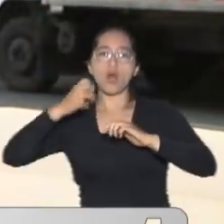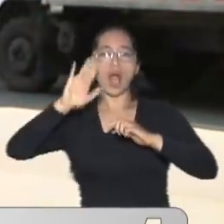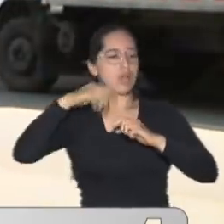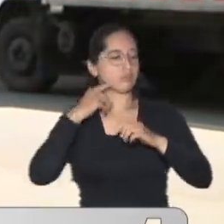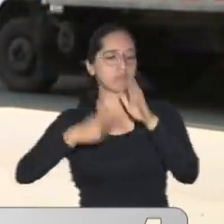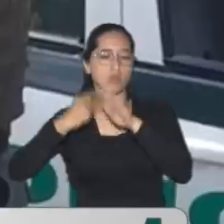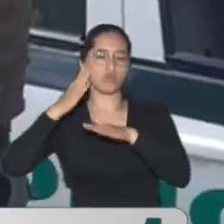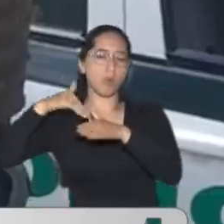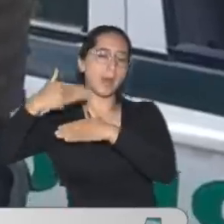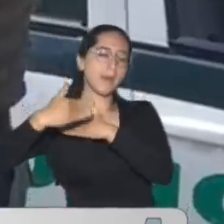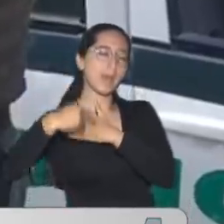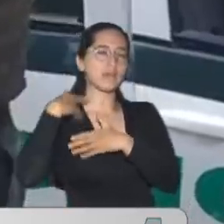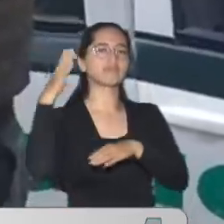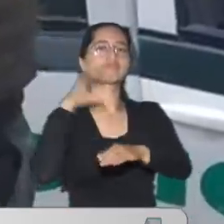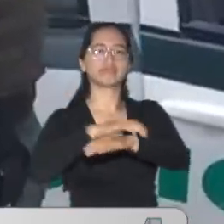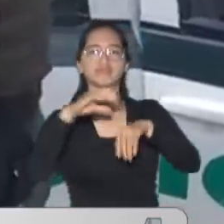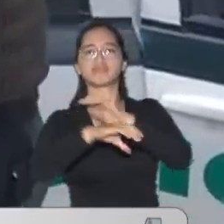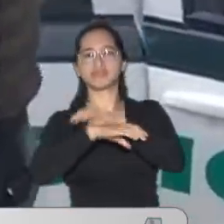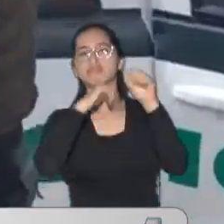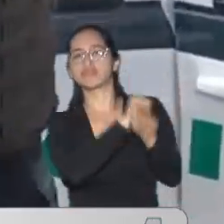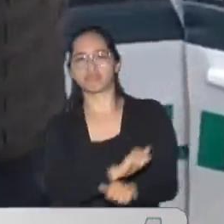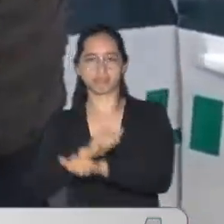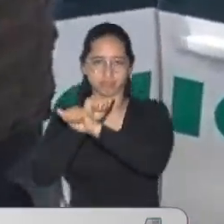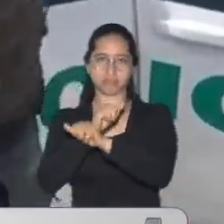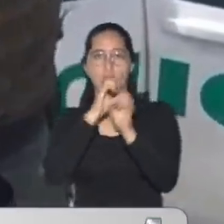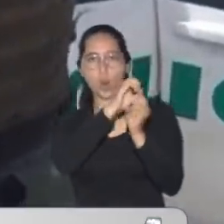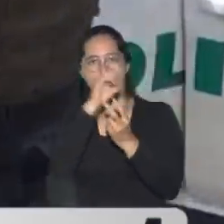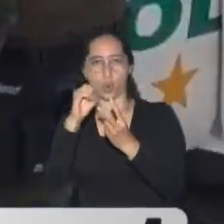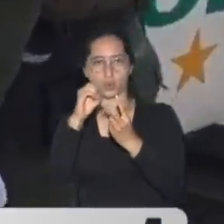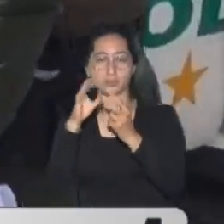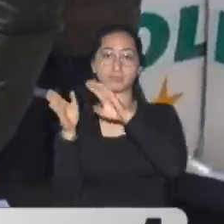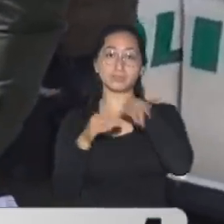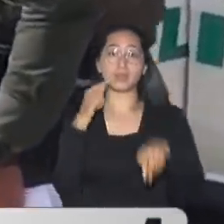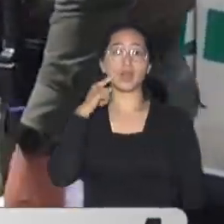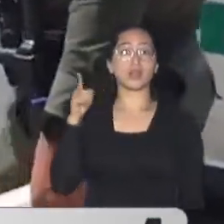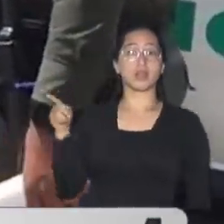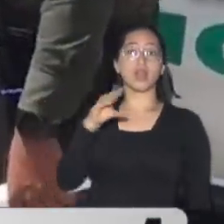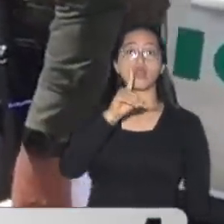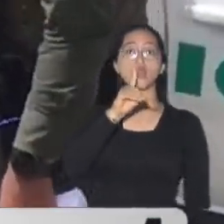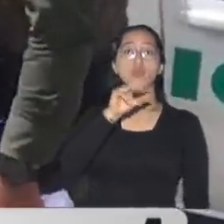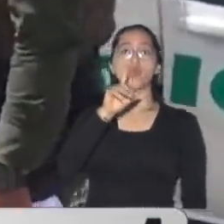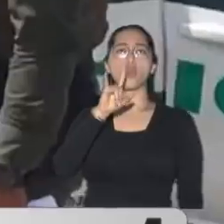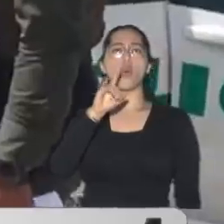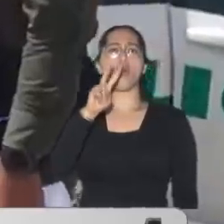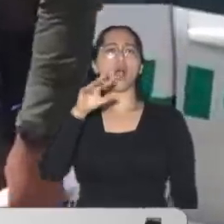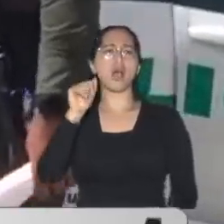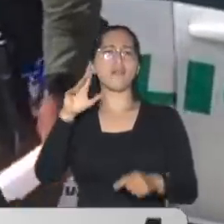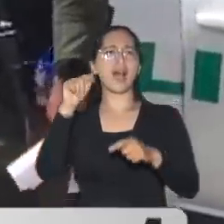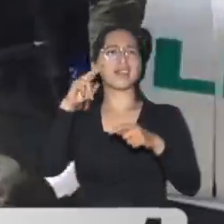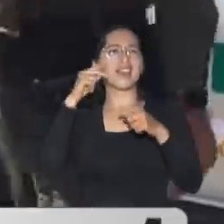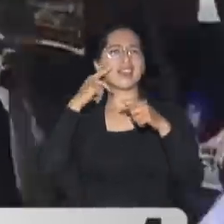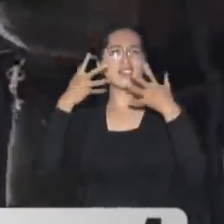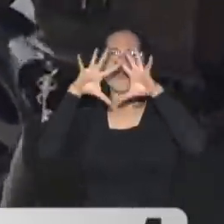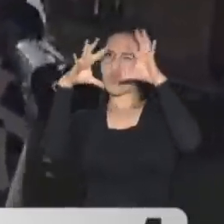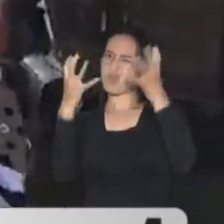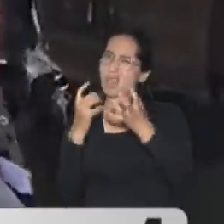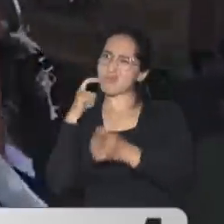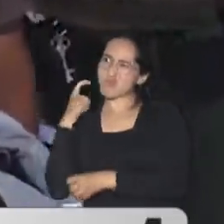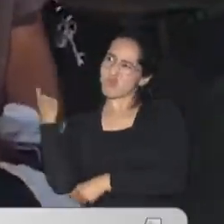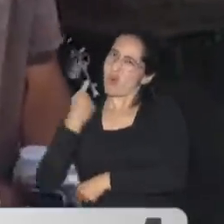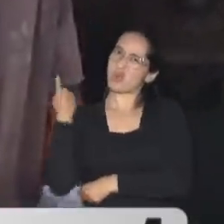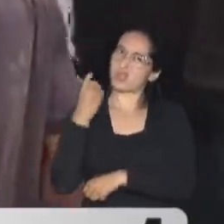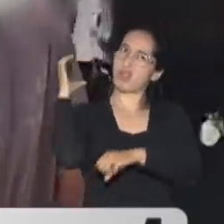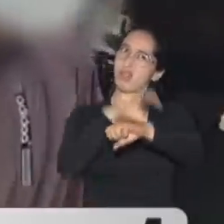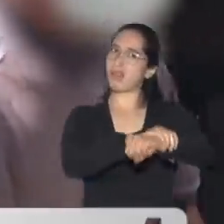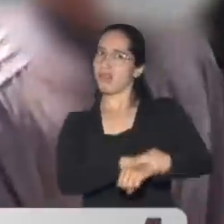ciudad. Este, según la policía, es alias Duan, un peligroso delincuente con circular roja de la Interpol, incluido también